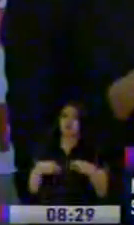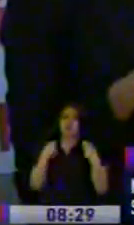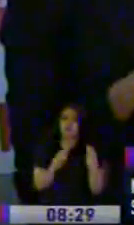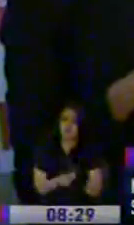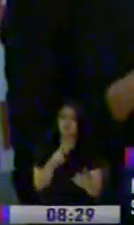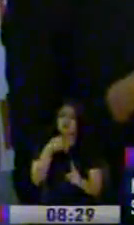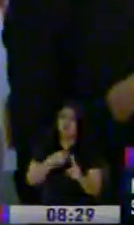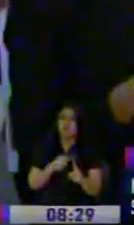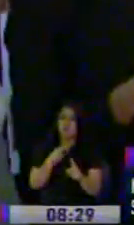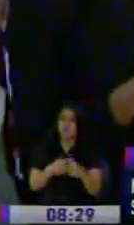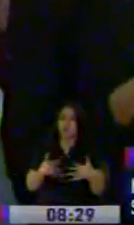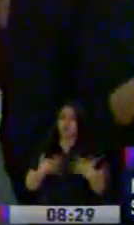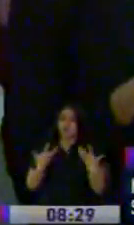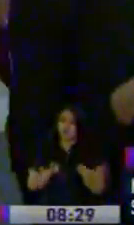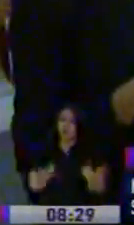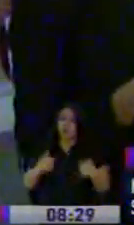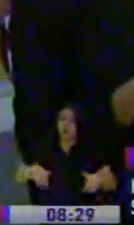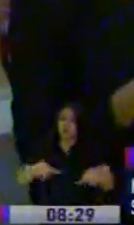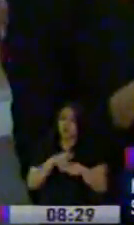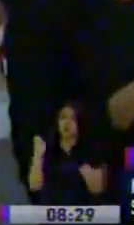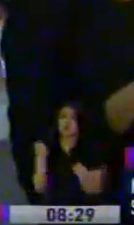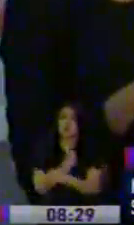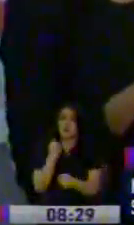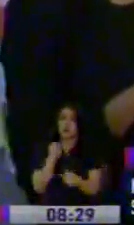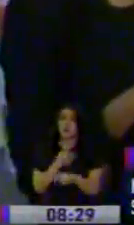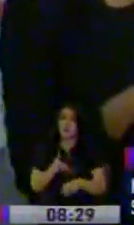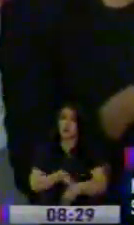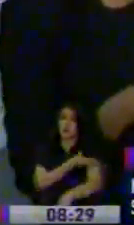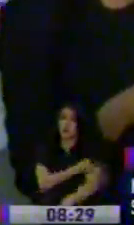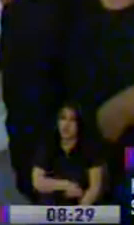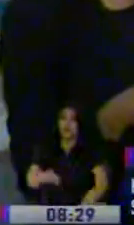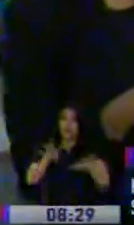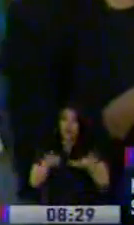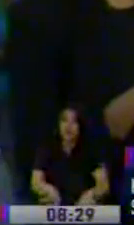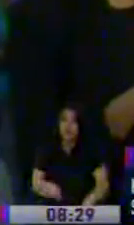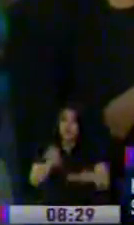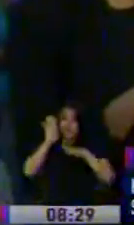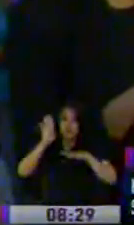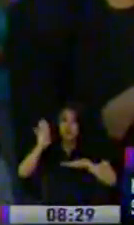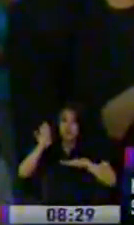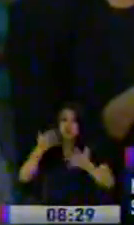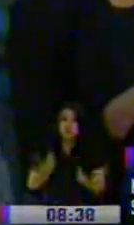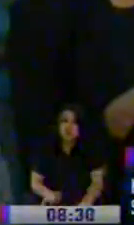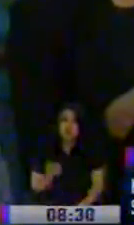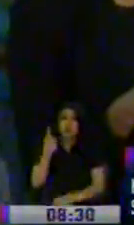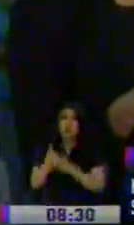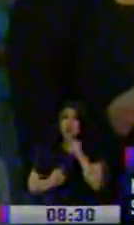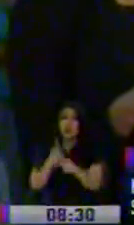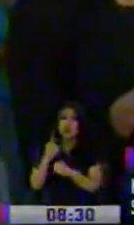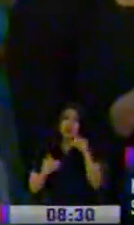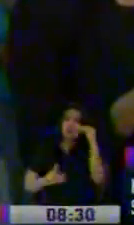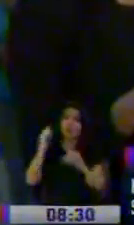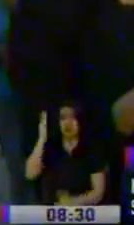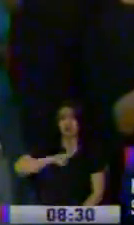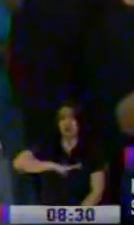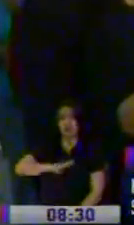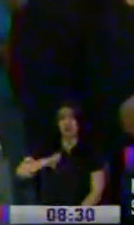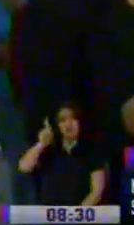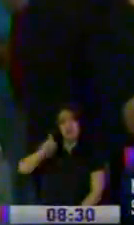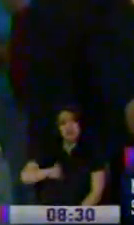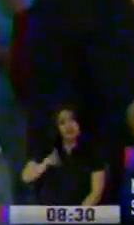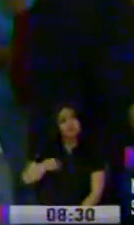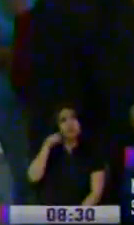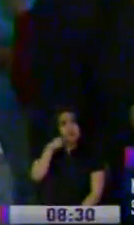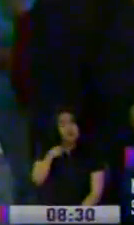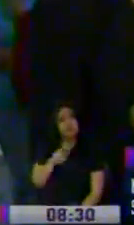queremos ya bajar a nuestro sitio de trabajo que nos ofrecieron en 9 meses, ahorita ya vamos más de un año, señor alcalde, necesitamos que usted